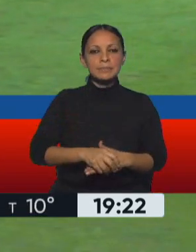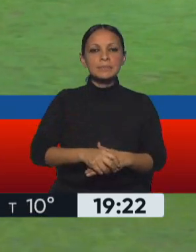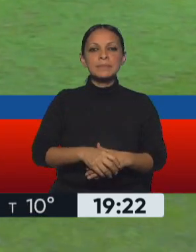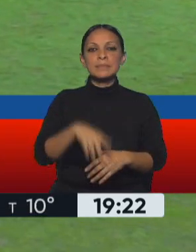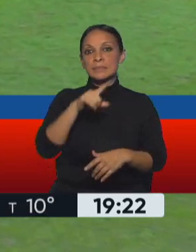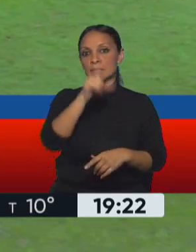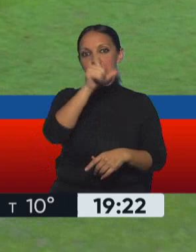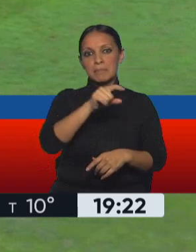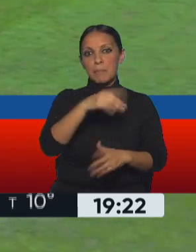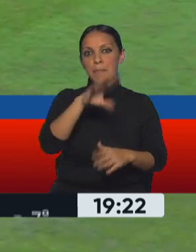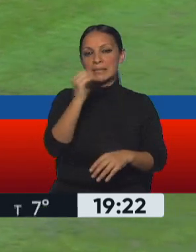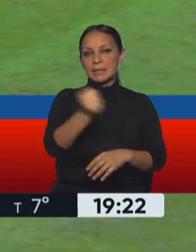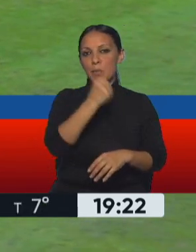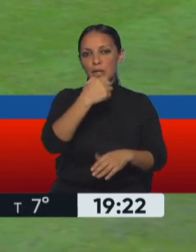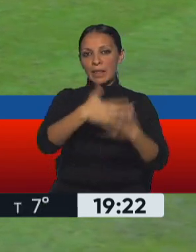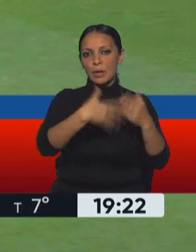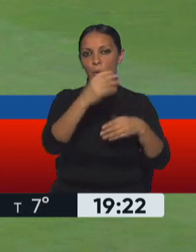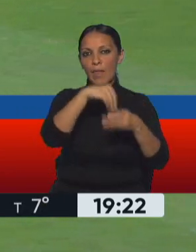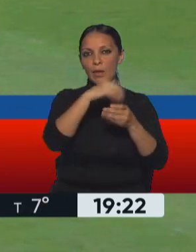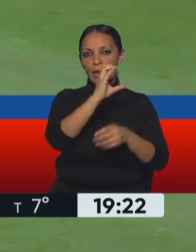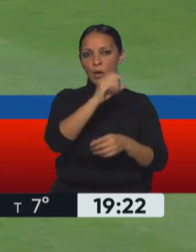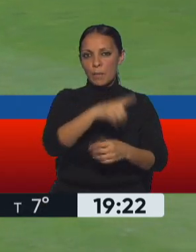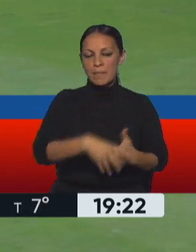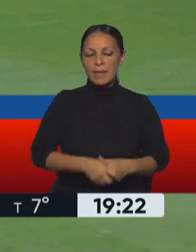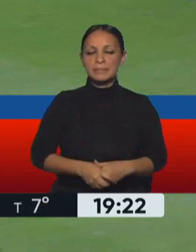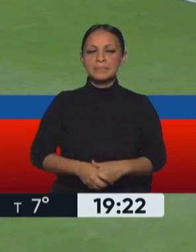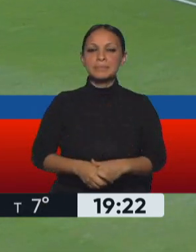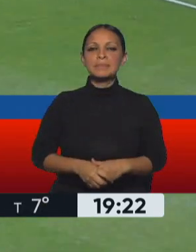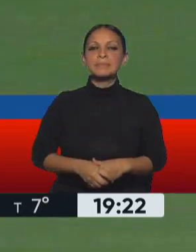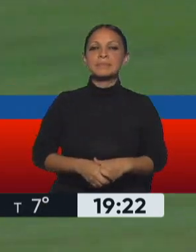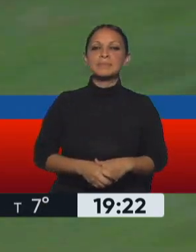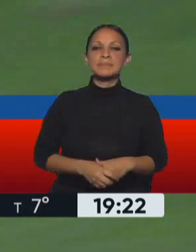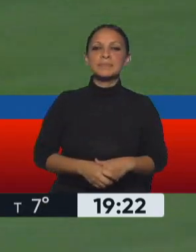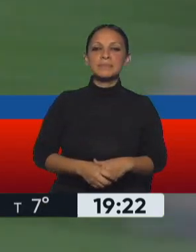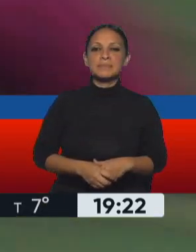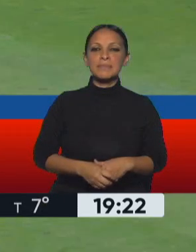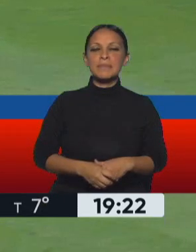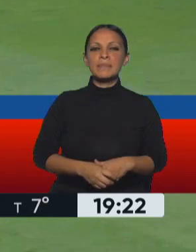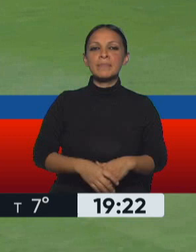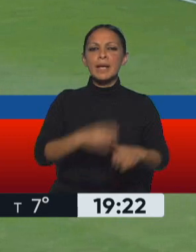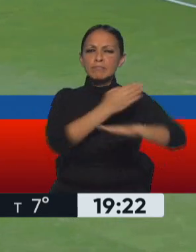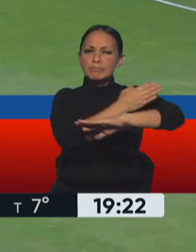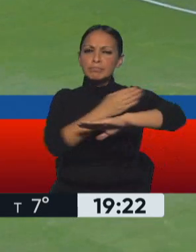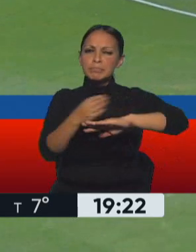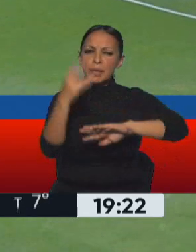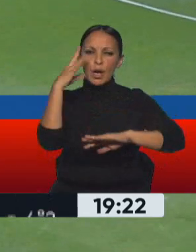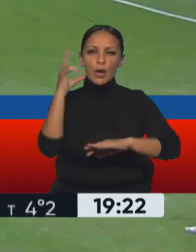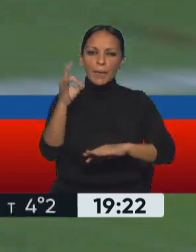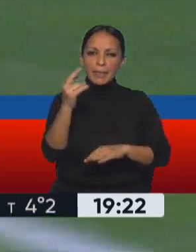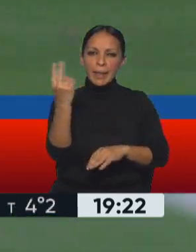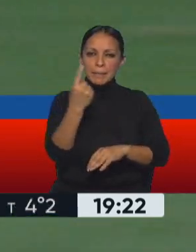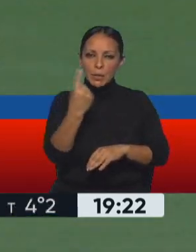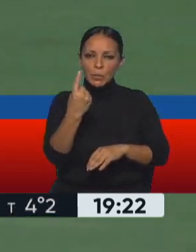hombre más importante de la clasificación. Más allá de observar los 90 minutos, la secuencia